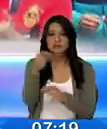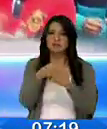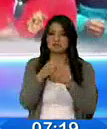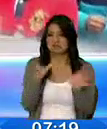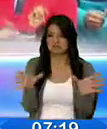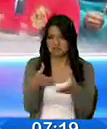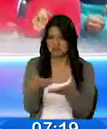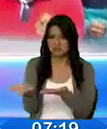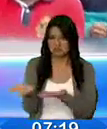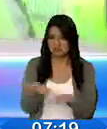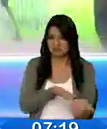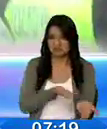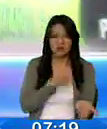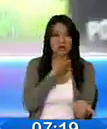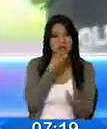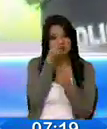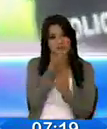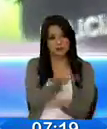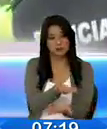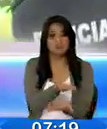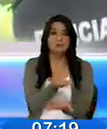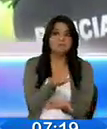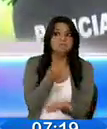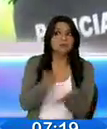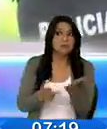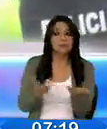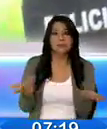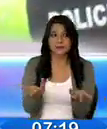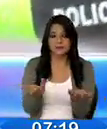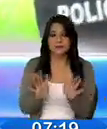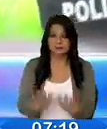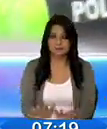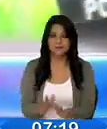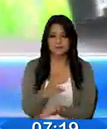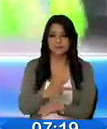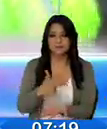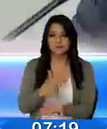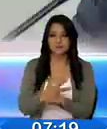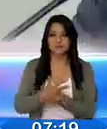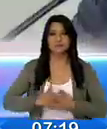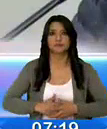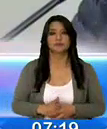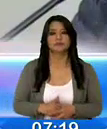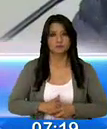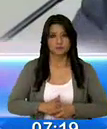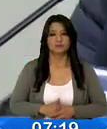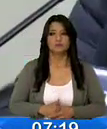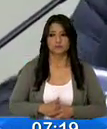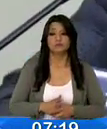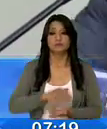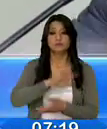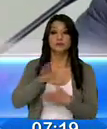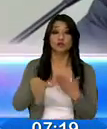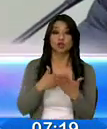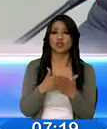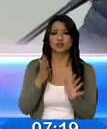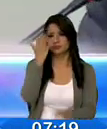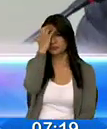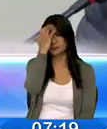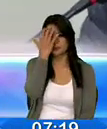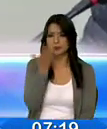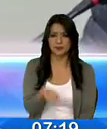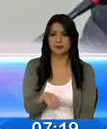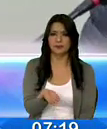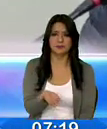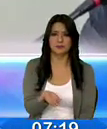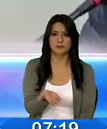minutos nos recibió para darnos a conocer las impresiones de lo que está suscitándose en Carchi. La preocupación que existe de que se